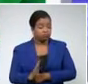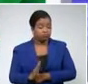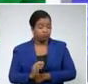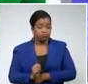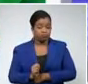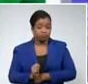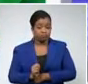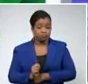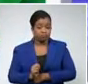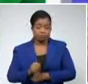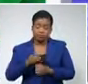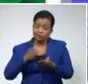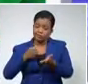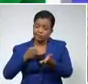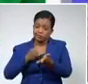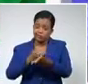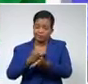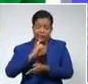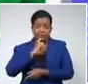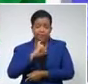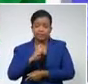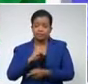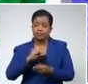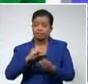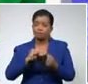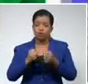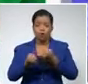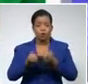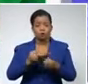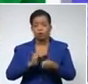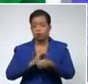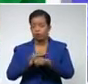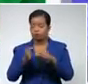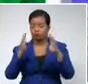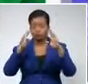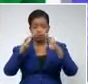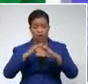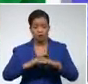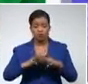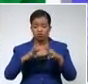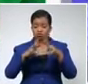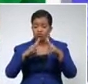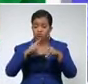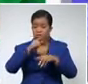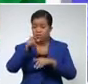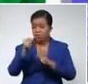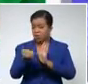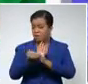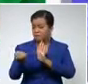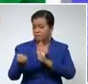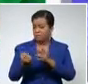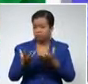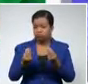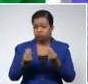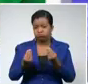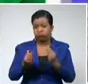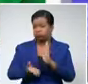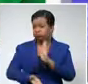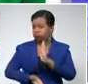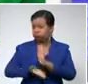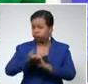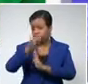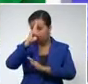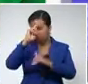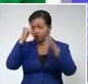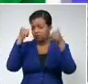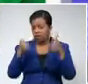sin lograr un control de la pandemia, el número de casos, abarrotadas las unidades de salud y que